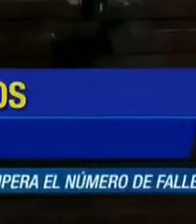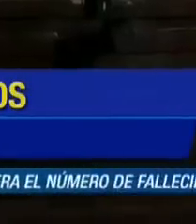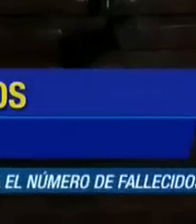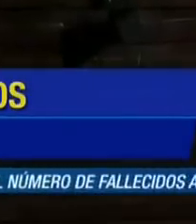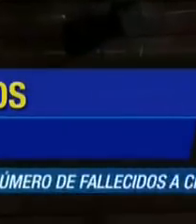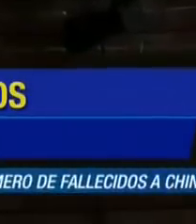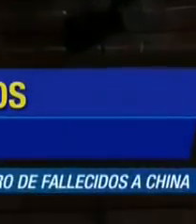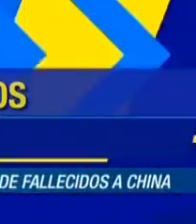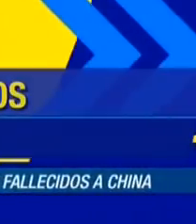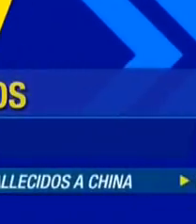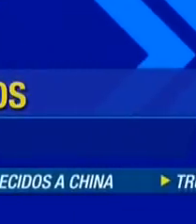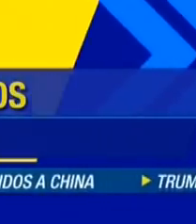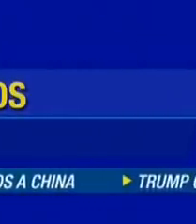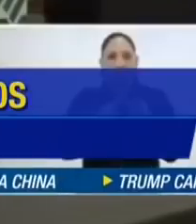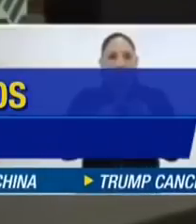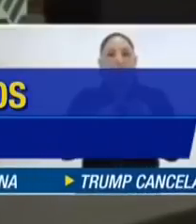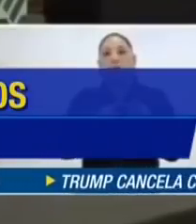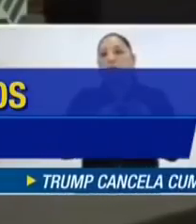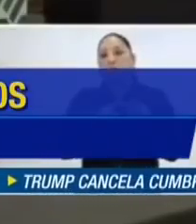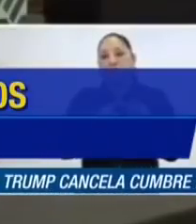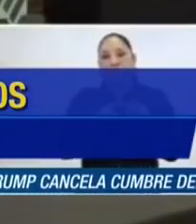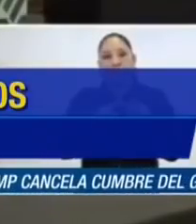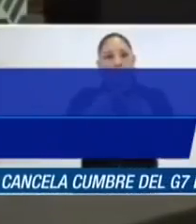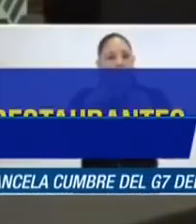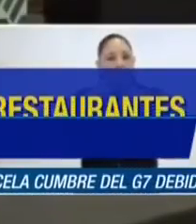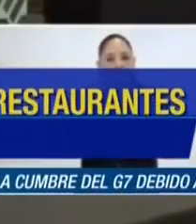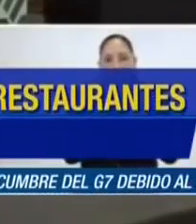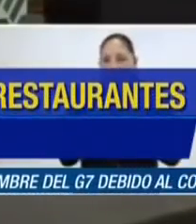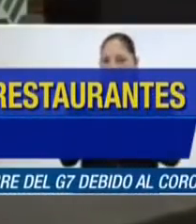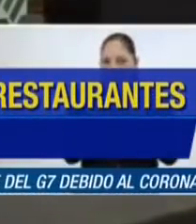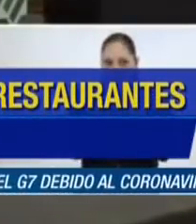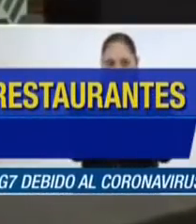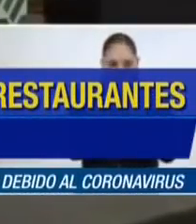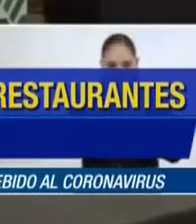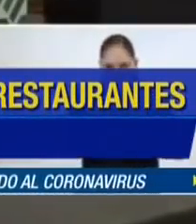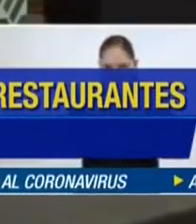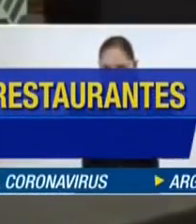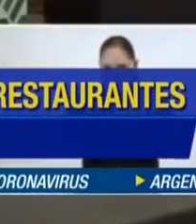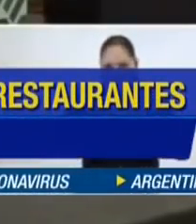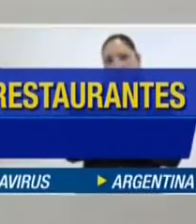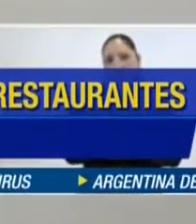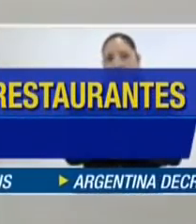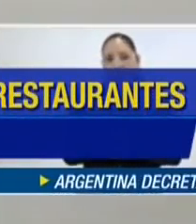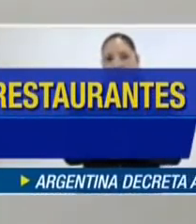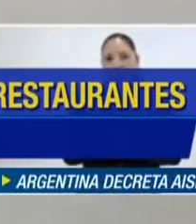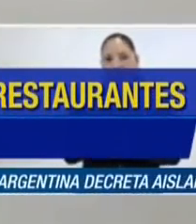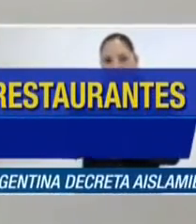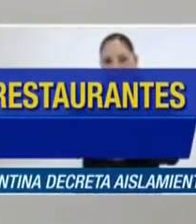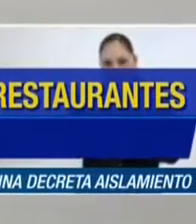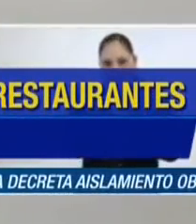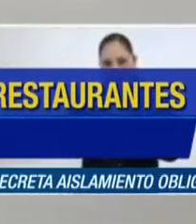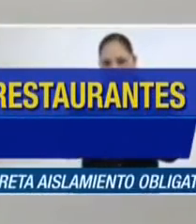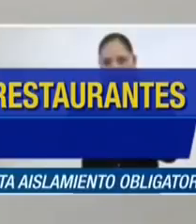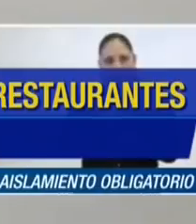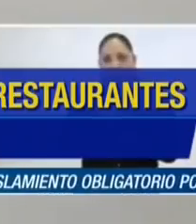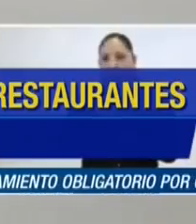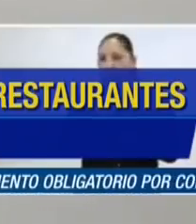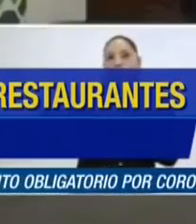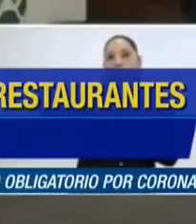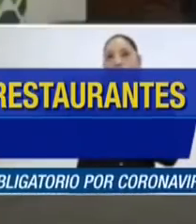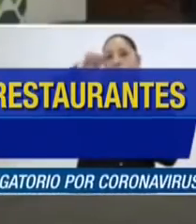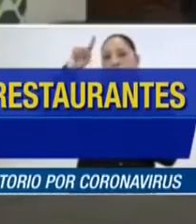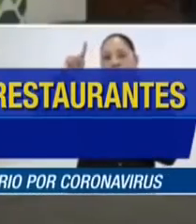contingencia por el coronavirus. La jefa de gobierno de la Ciudad de México, Claudia Sheinbaum, descartó el cierre de establecimientos por